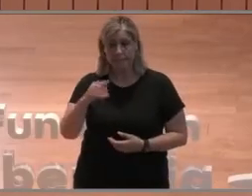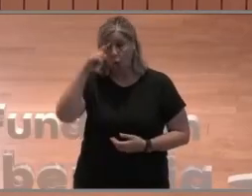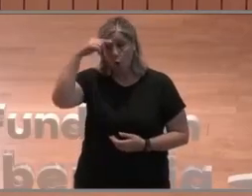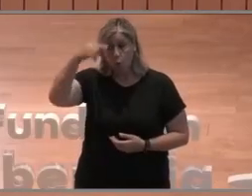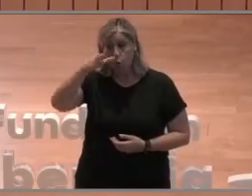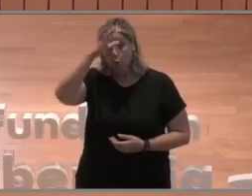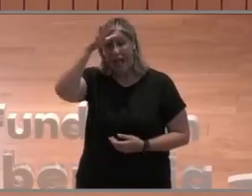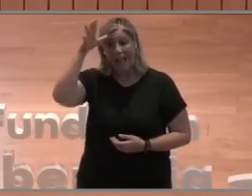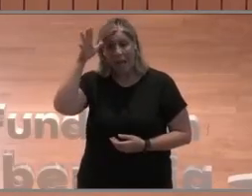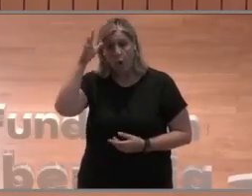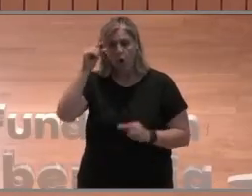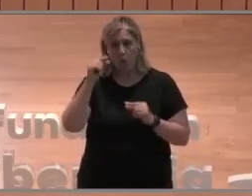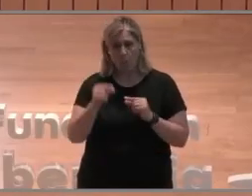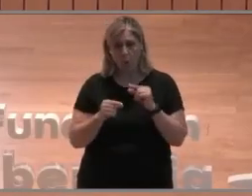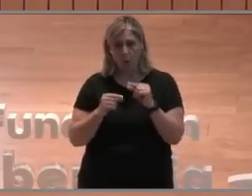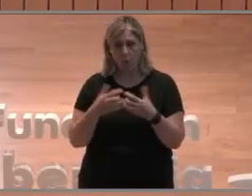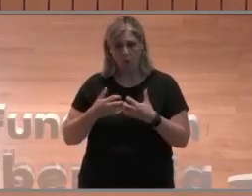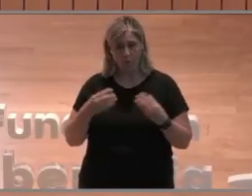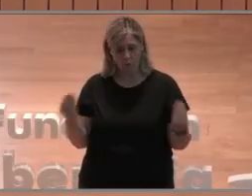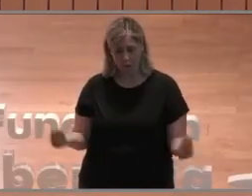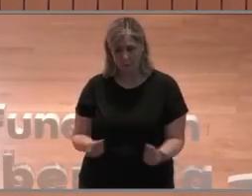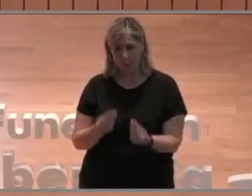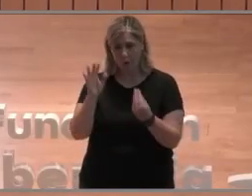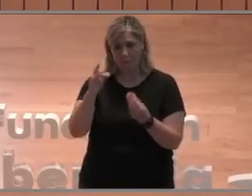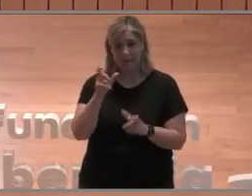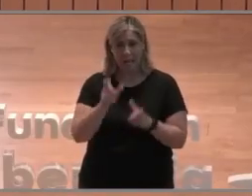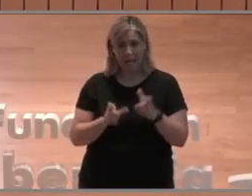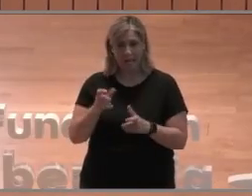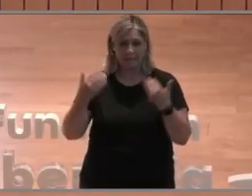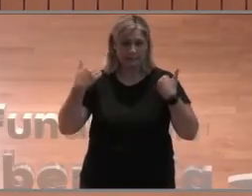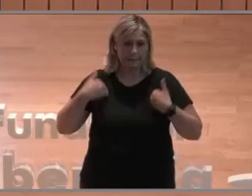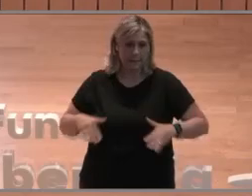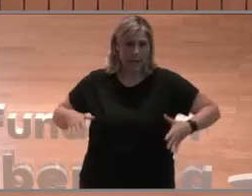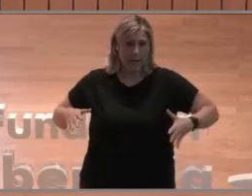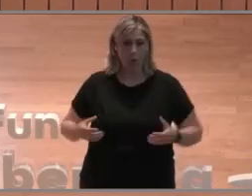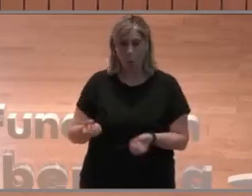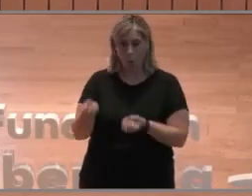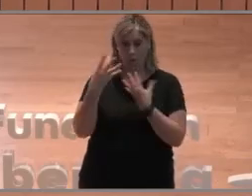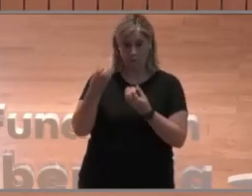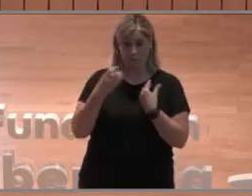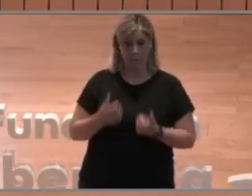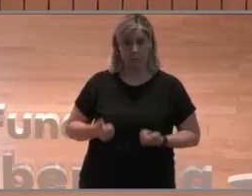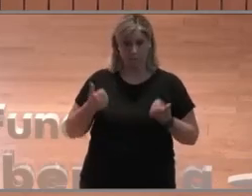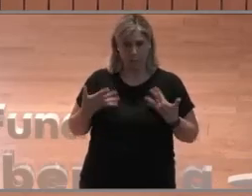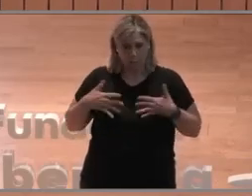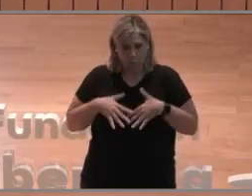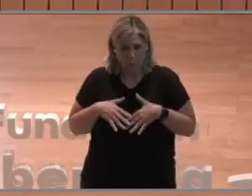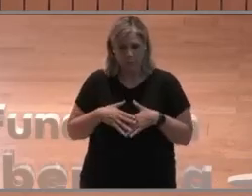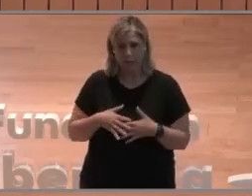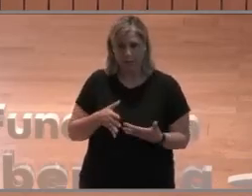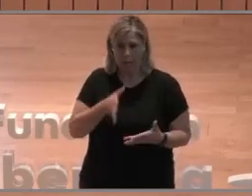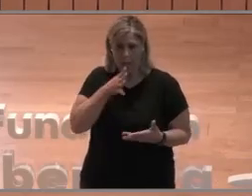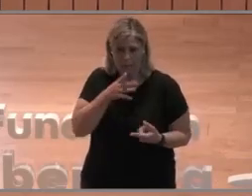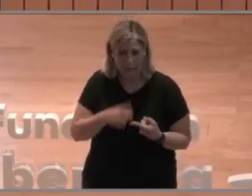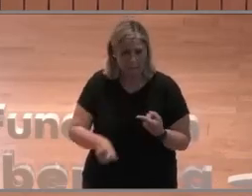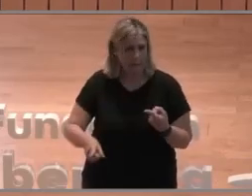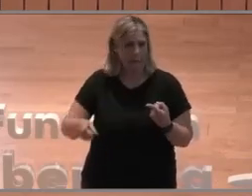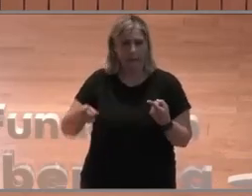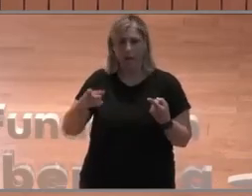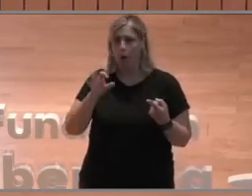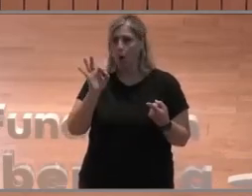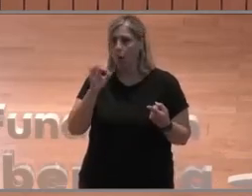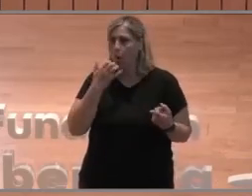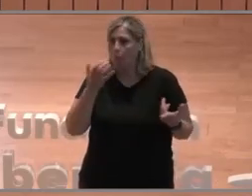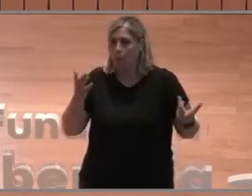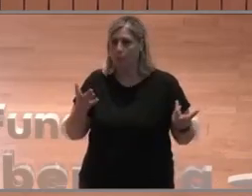del calor cada vez va funcionando mejor, la gente tiene ya mucha más información a la hora de hidratarse, a la hora de cómo tratar